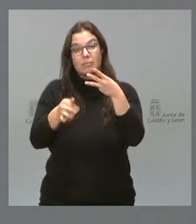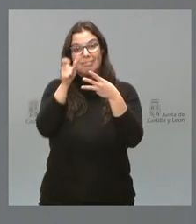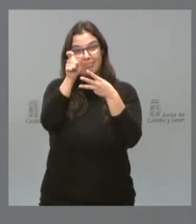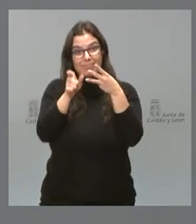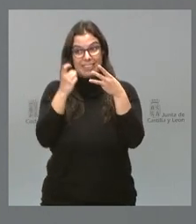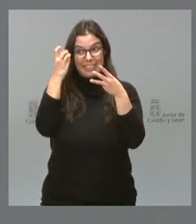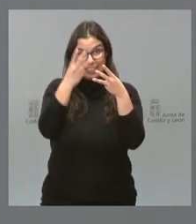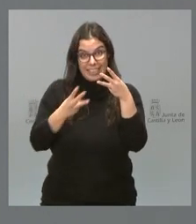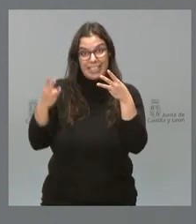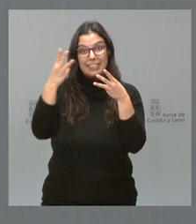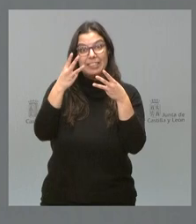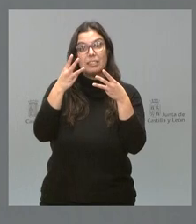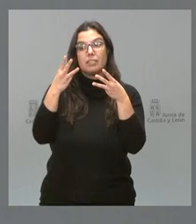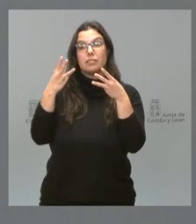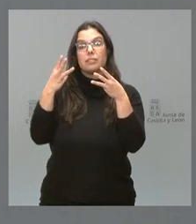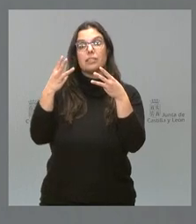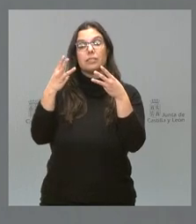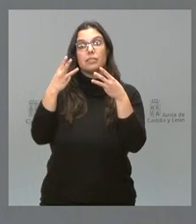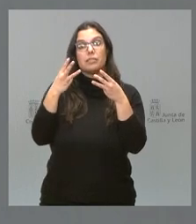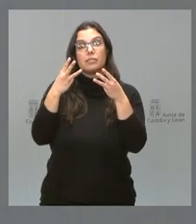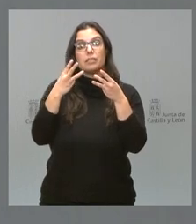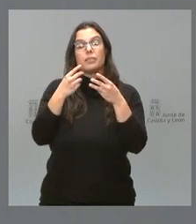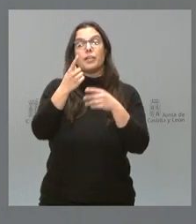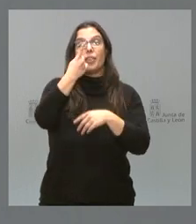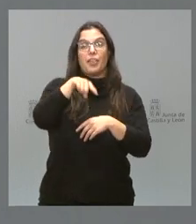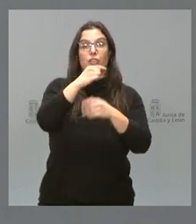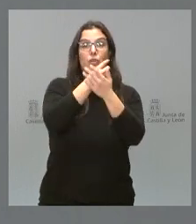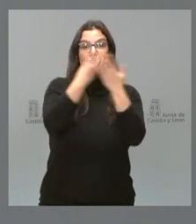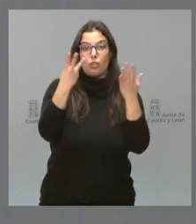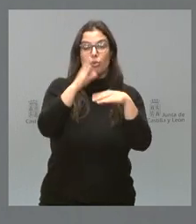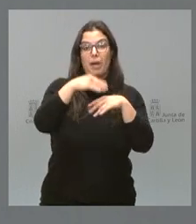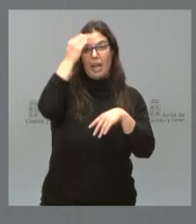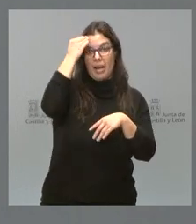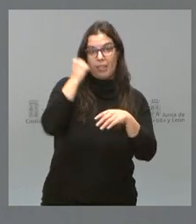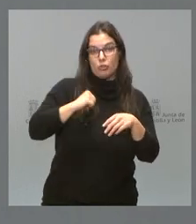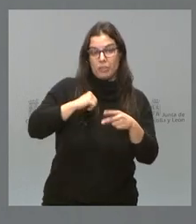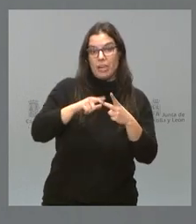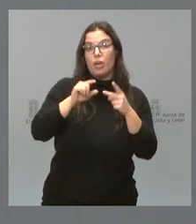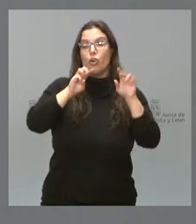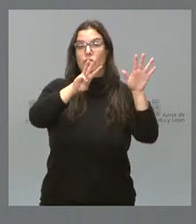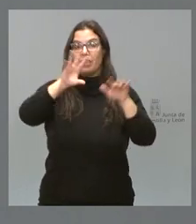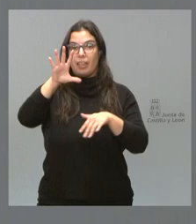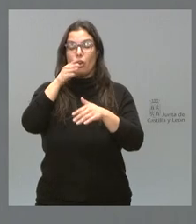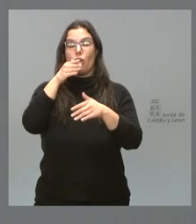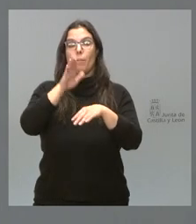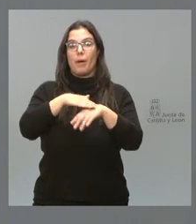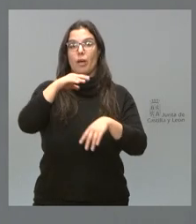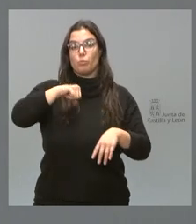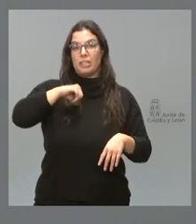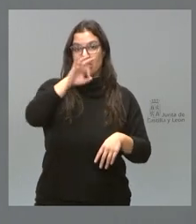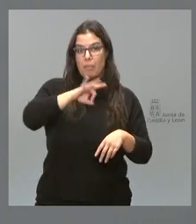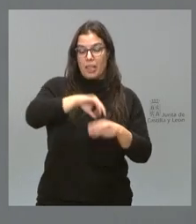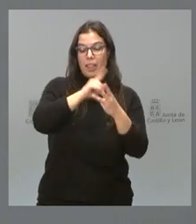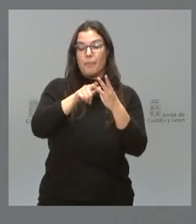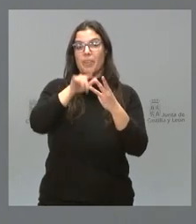tres actuaciones de las tres últimas semanas 118 millones de euros del hospital delante de duero 85 millones de euros del hospital de Palencia y